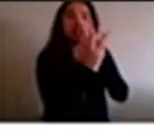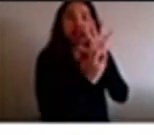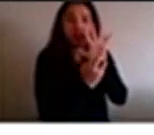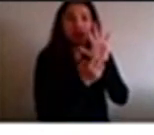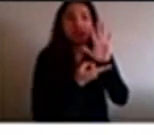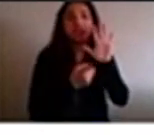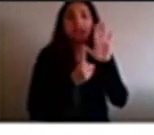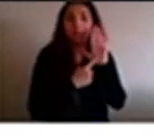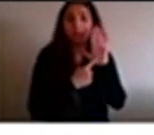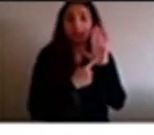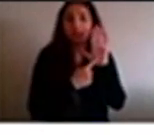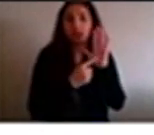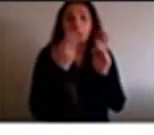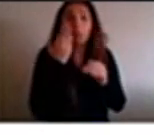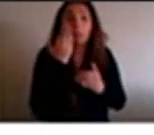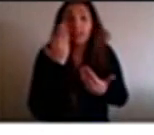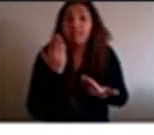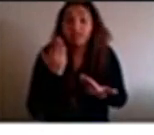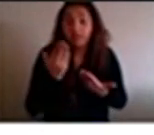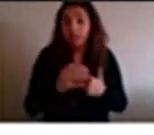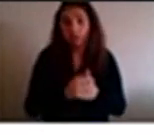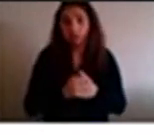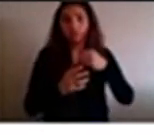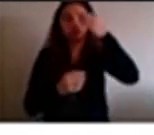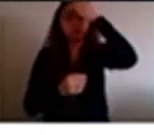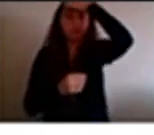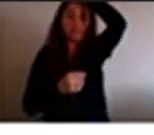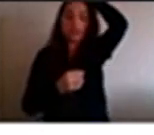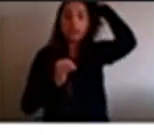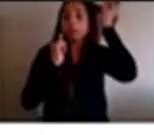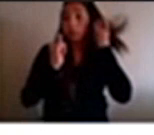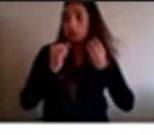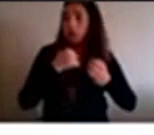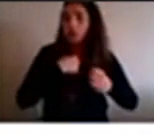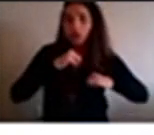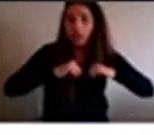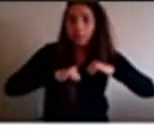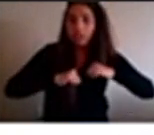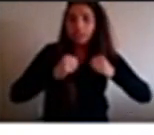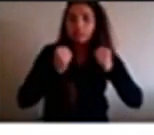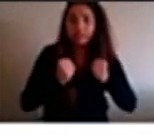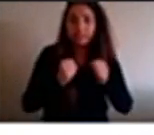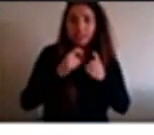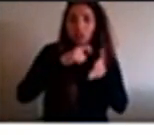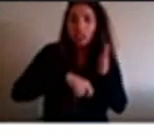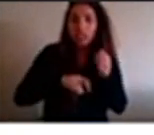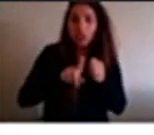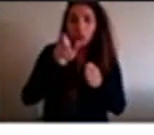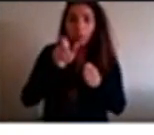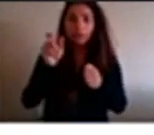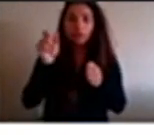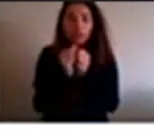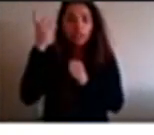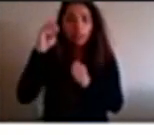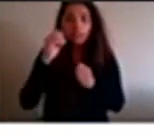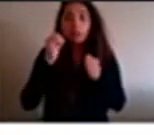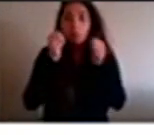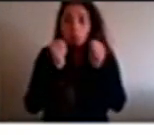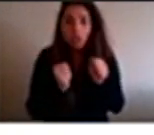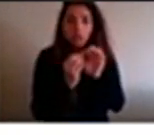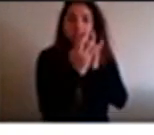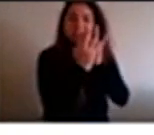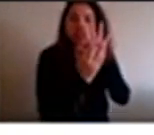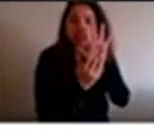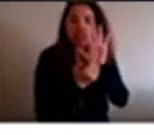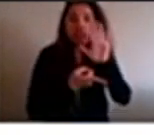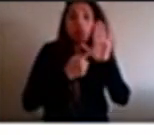en su empresa. De igual manera, hay otra preferencia que es, en Colombia está establecida la ley